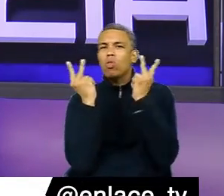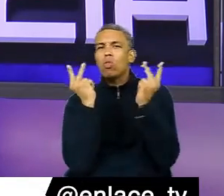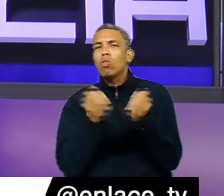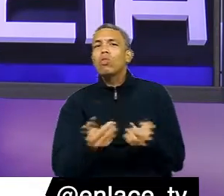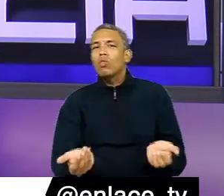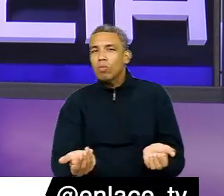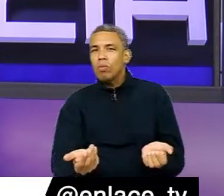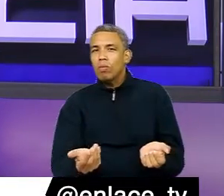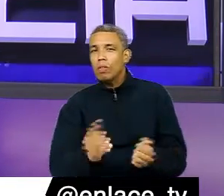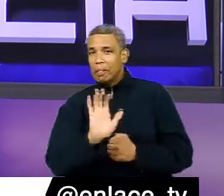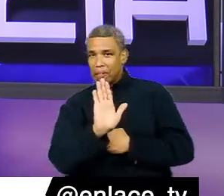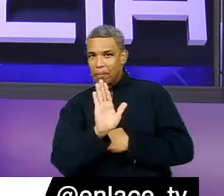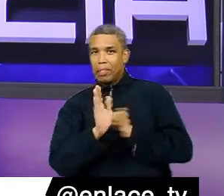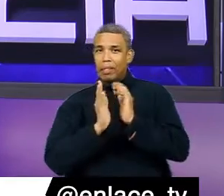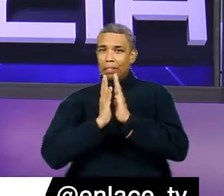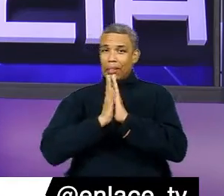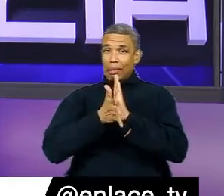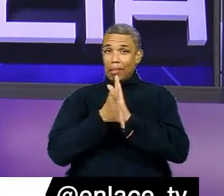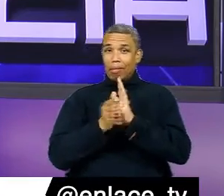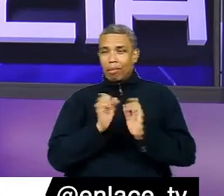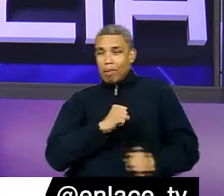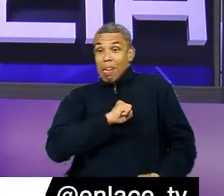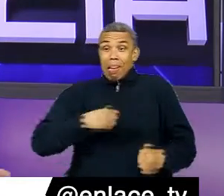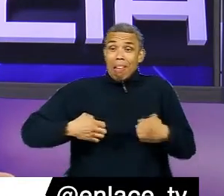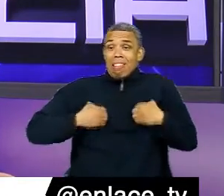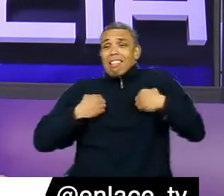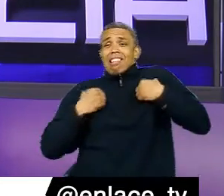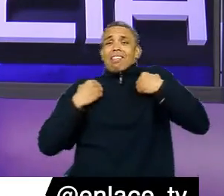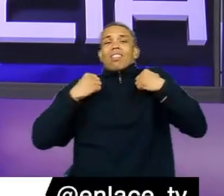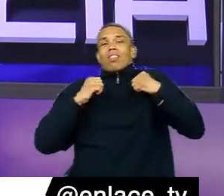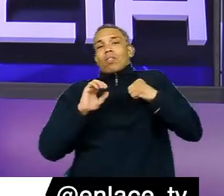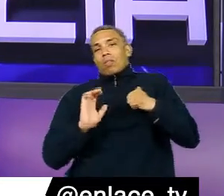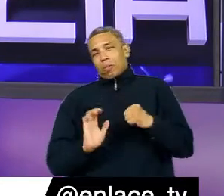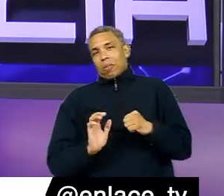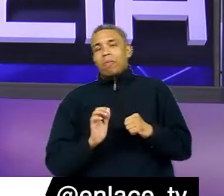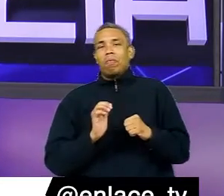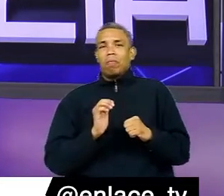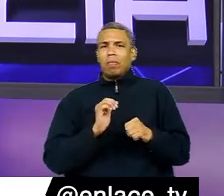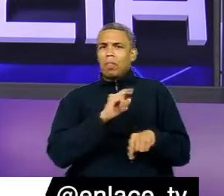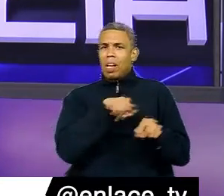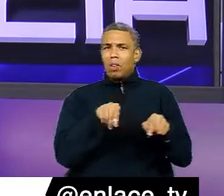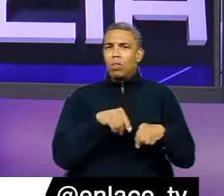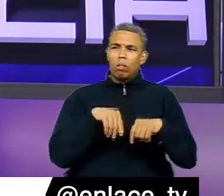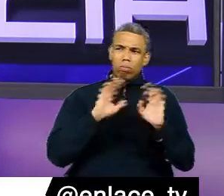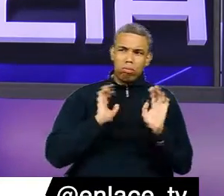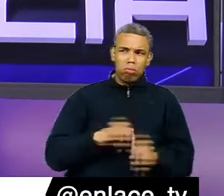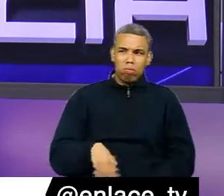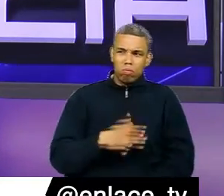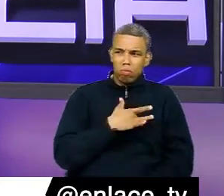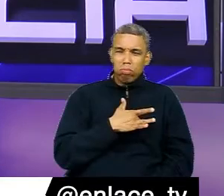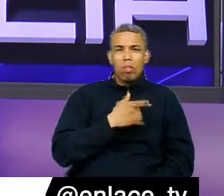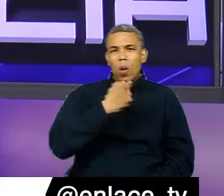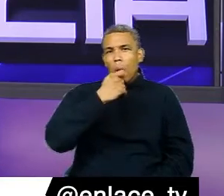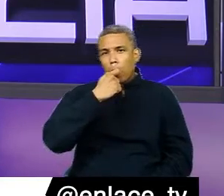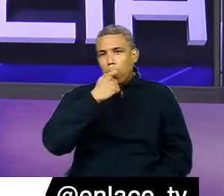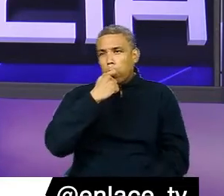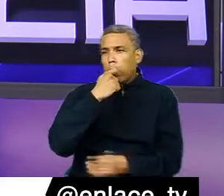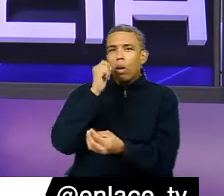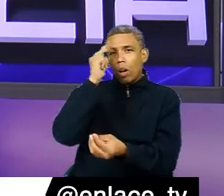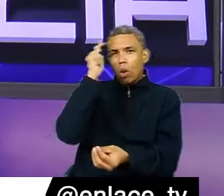y Uruguay en un partido de infarto que paralizó al país. Algunas quejas por el arbitraje, sin embargo el país estaba a la expectativa del